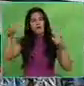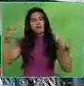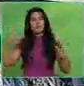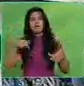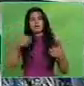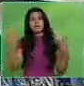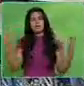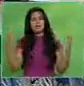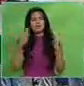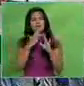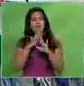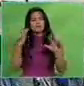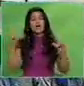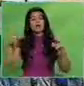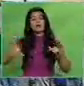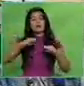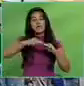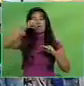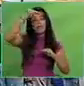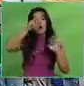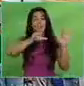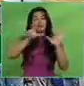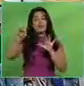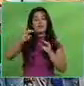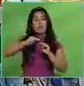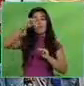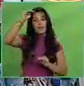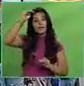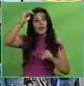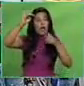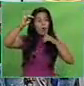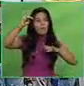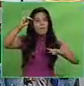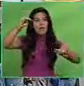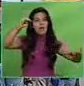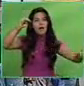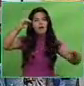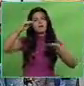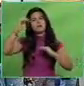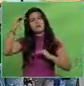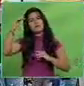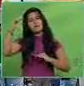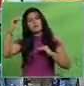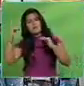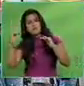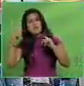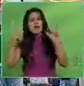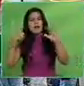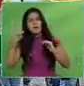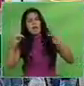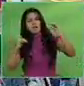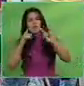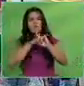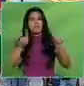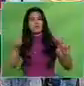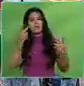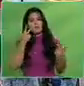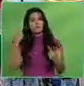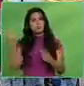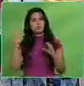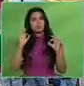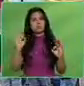clima 800 metros de altura sobre el nivel del mar, un poquito más bajito que Caracas, pero un sitio